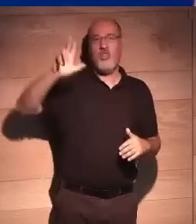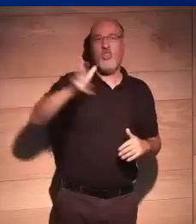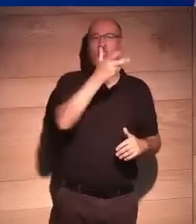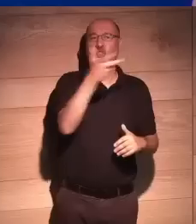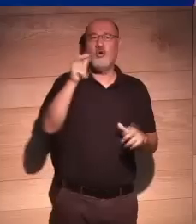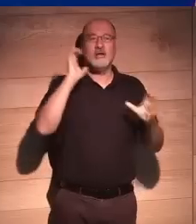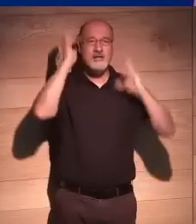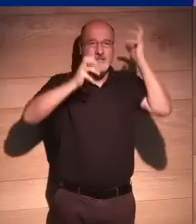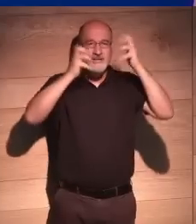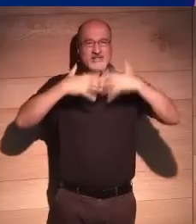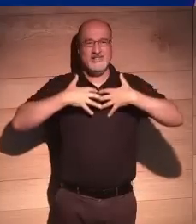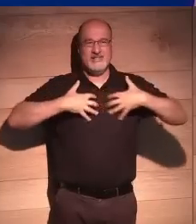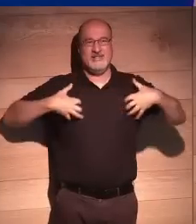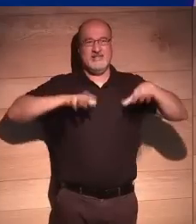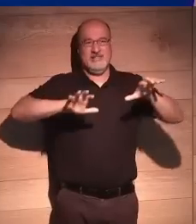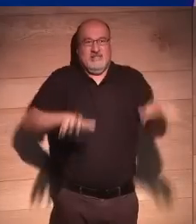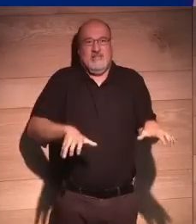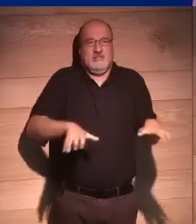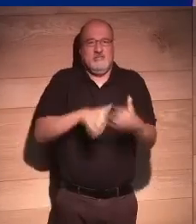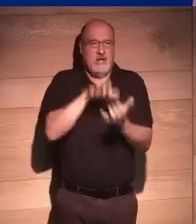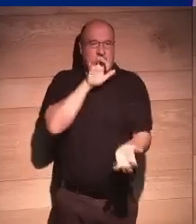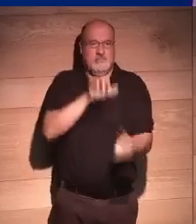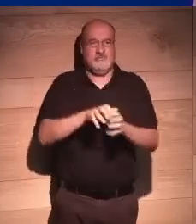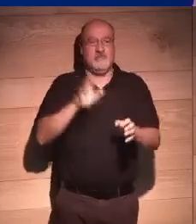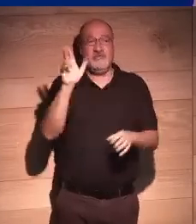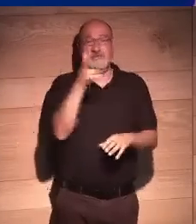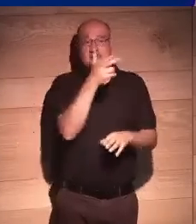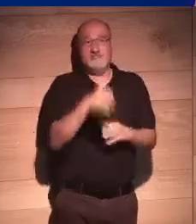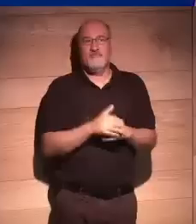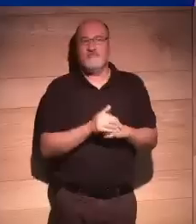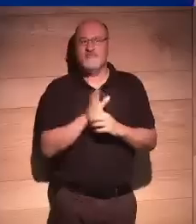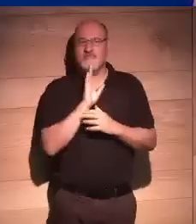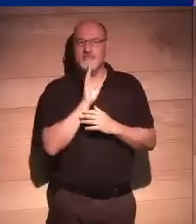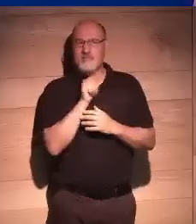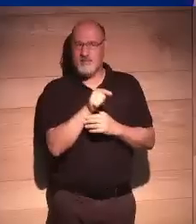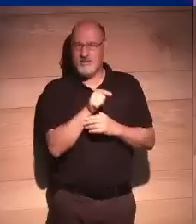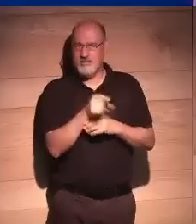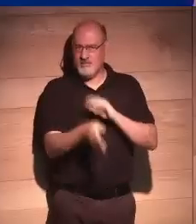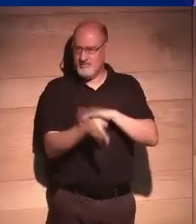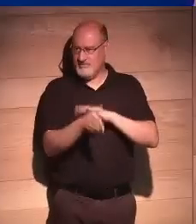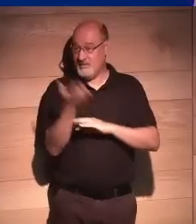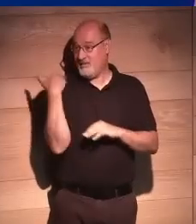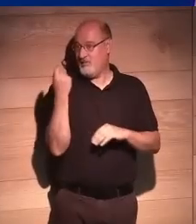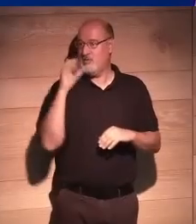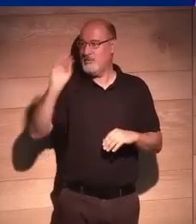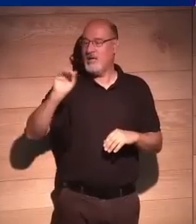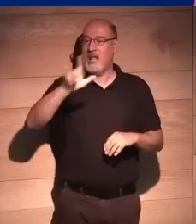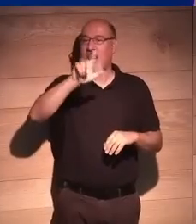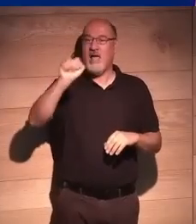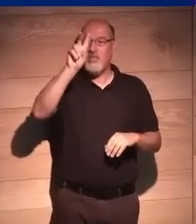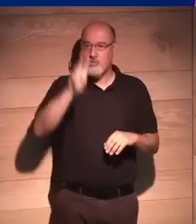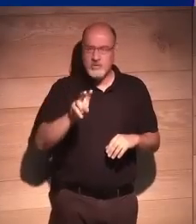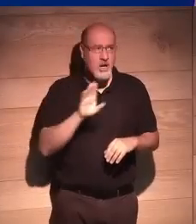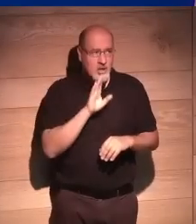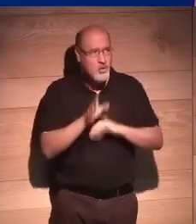documentales de los guepardos, ¿no? Y hay mucha gente que el otro día me decía una señora, pero eso sigue emitiendo. Y digo, sí, hombre, mujer. La